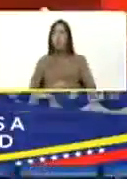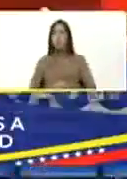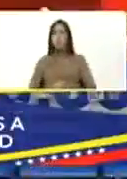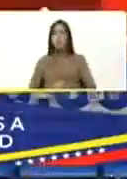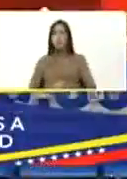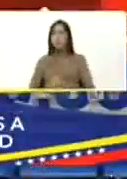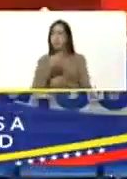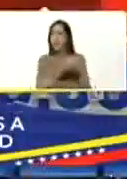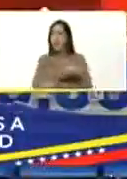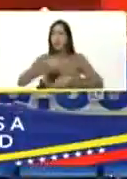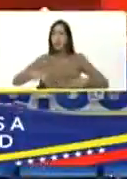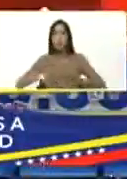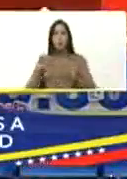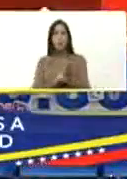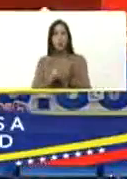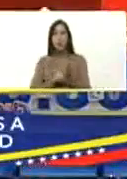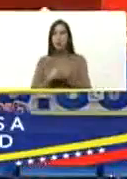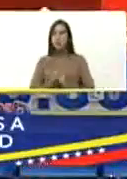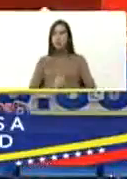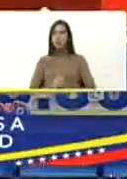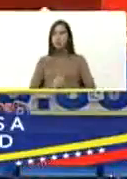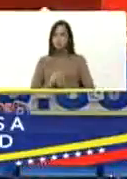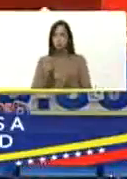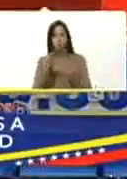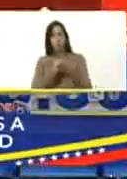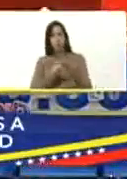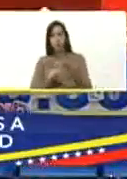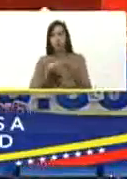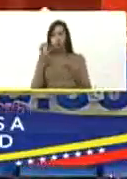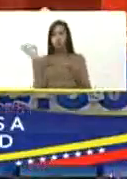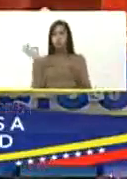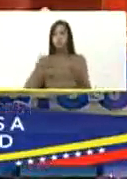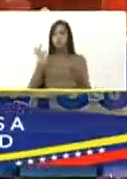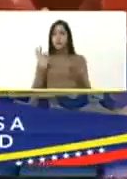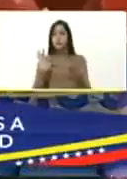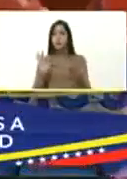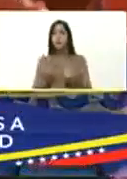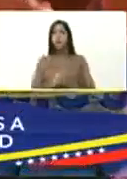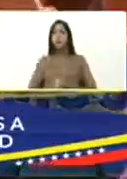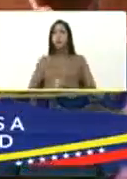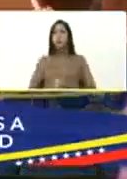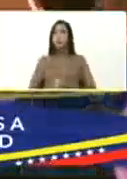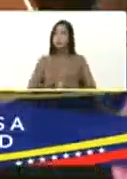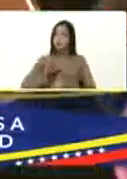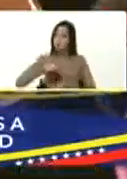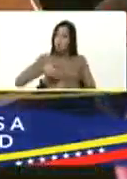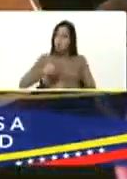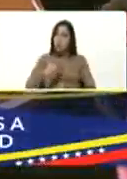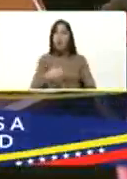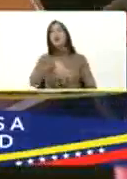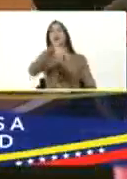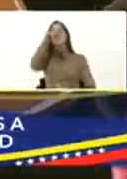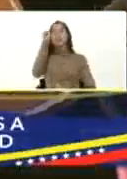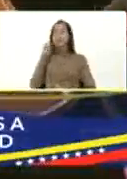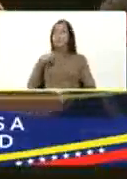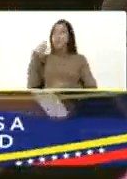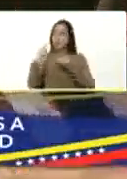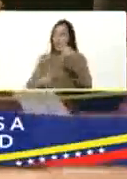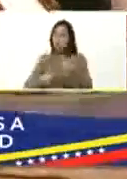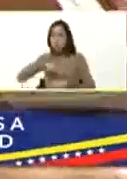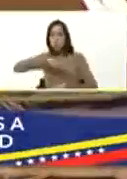Es maravillosa, de verdad. Uno consigue aquí una sabiduría especial para poder interpretar los procesos que